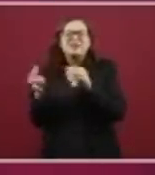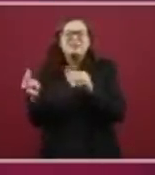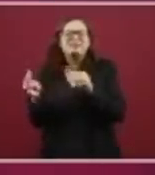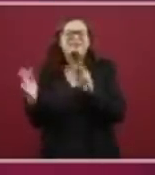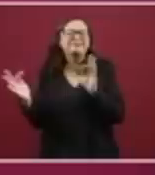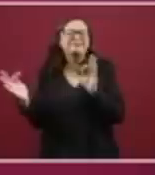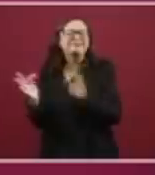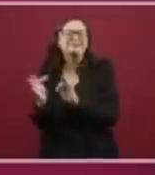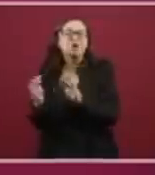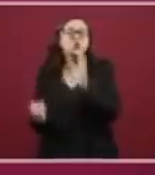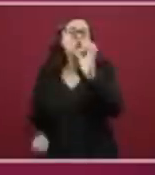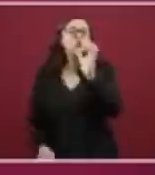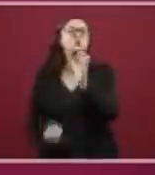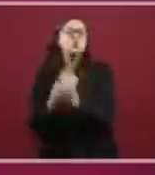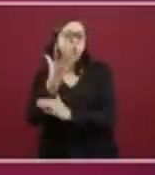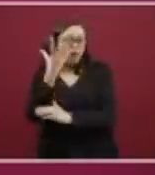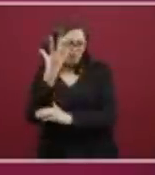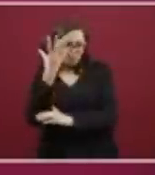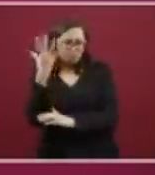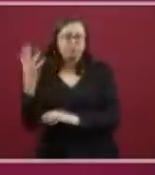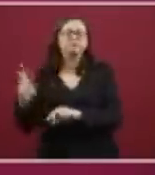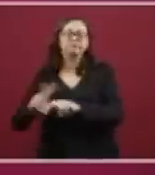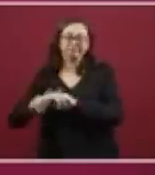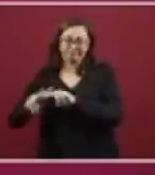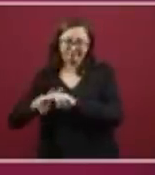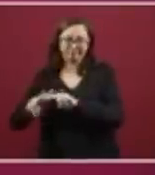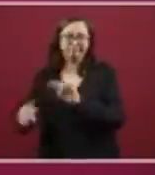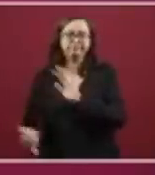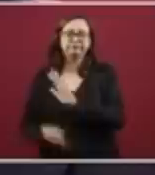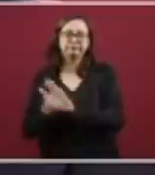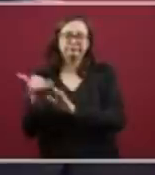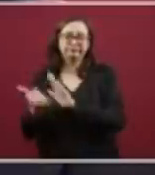una vía nueva, pero